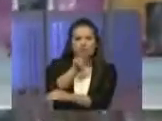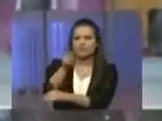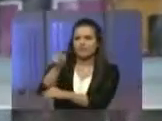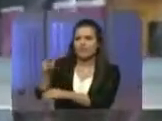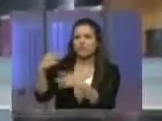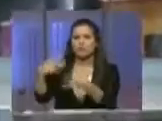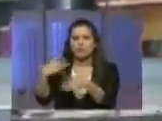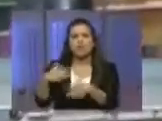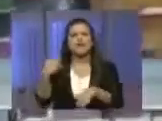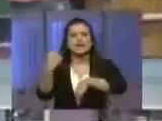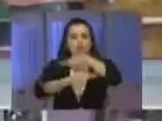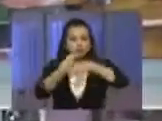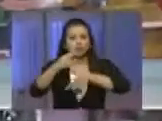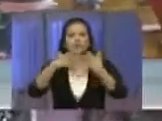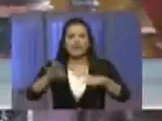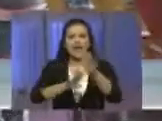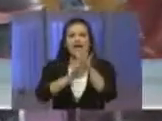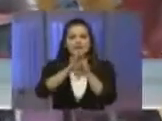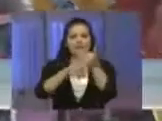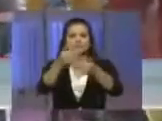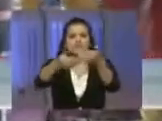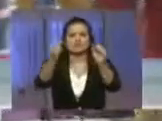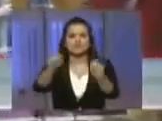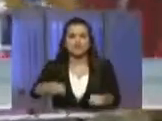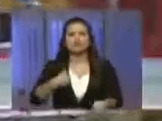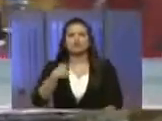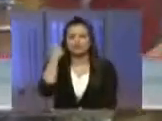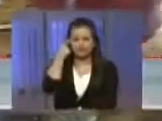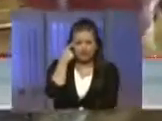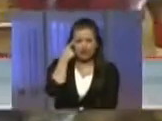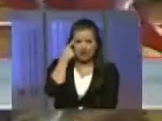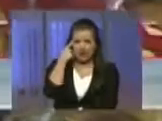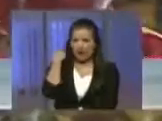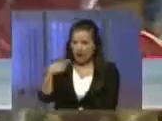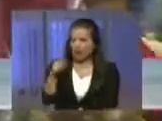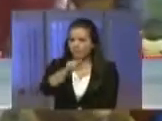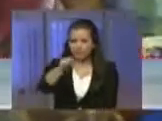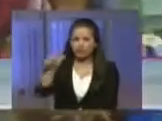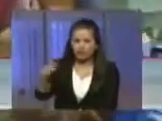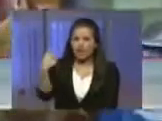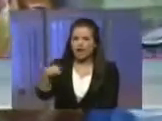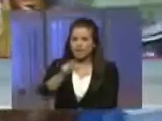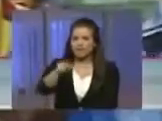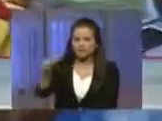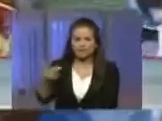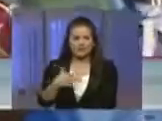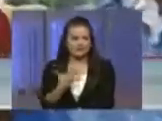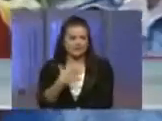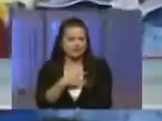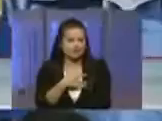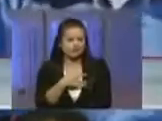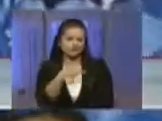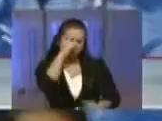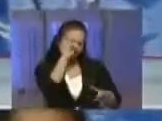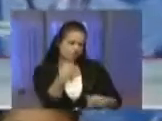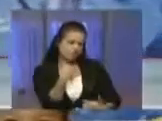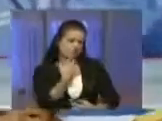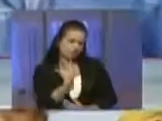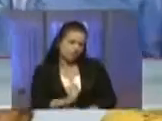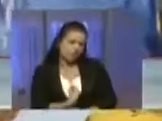ve El Avance Yo sé que hay mucha gente que se siente quizá abandonada Pero